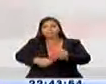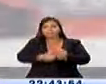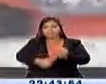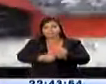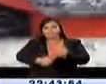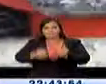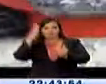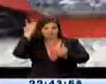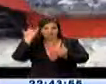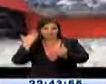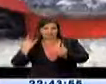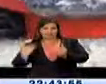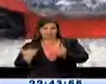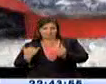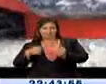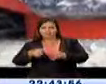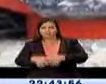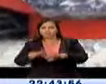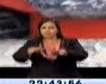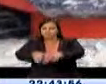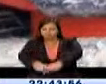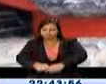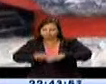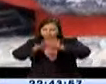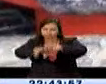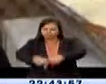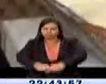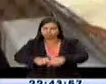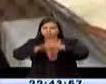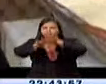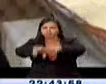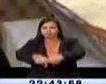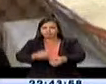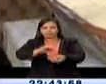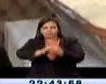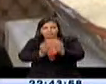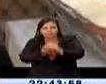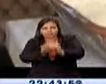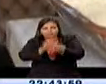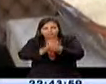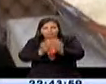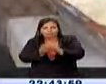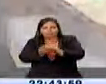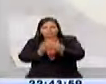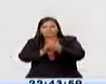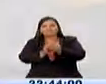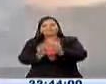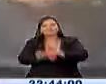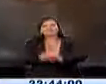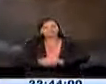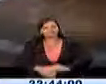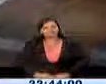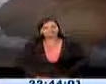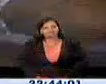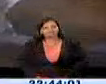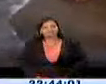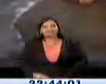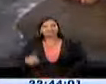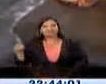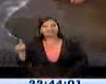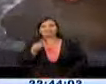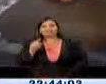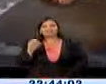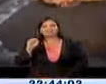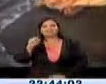grumos, para dar forma a las deliciosas tortillas de piedra. Ellas son parte de la tercera generación, son más de 100 años